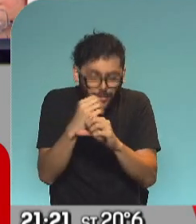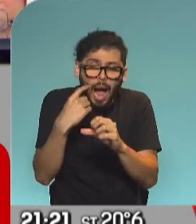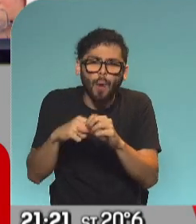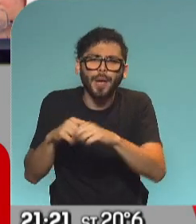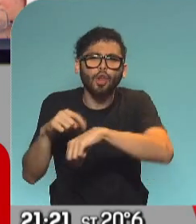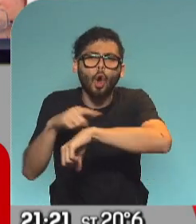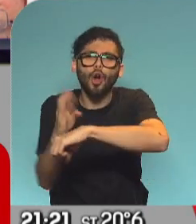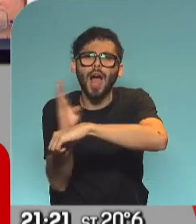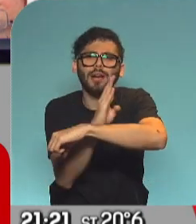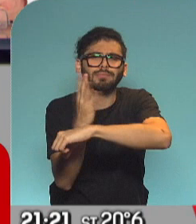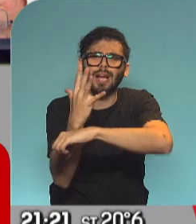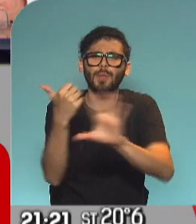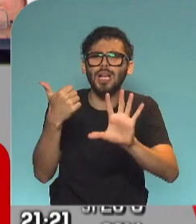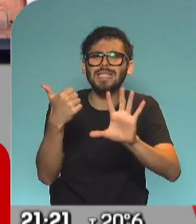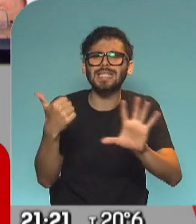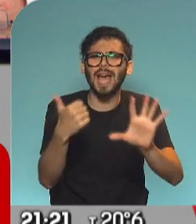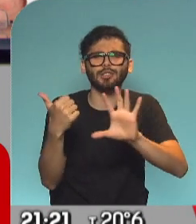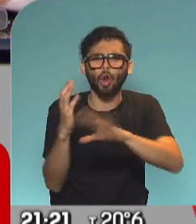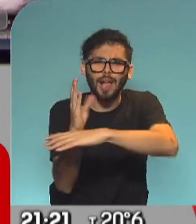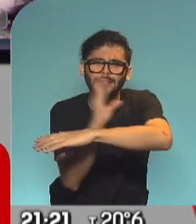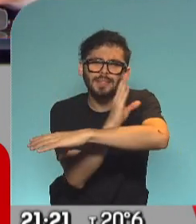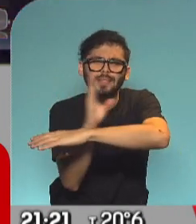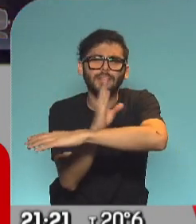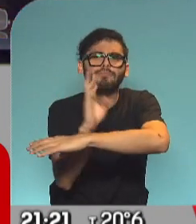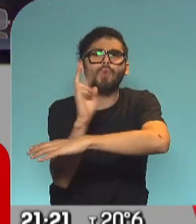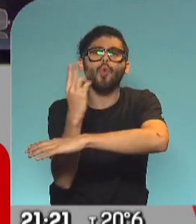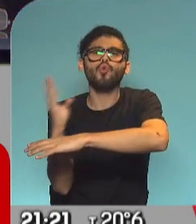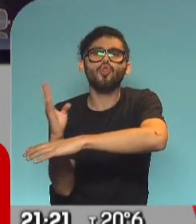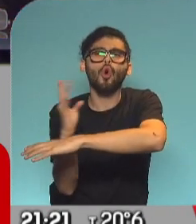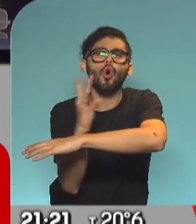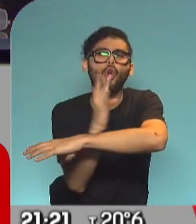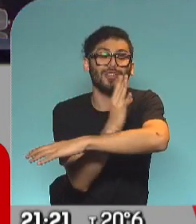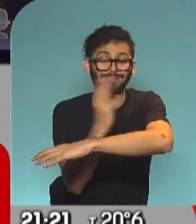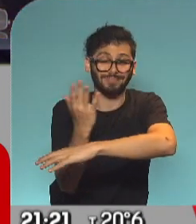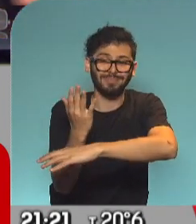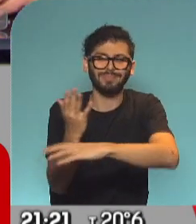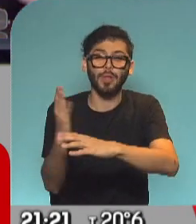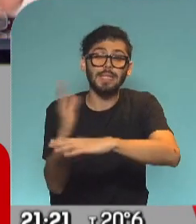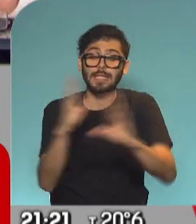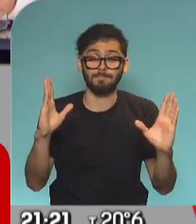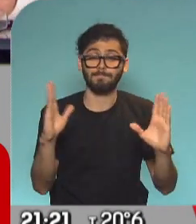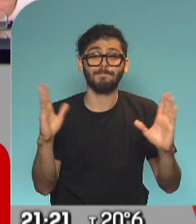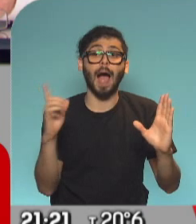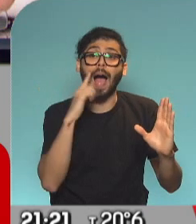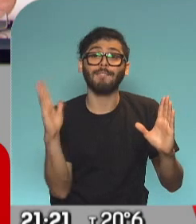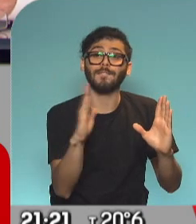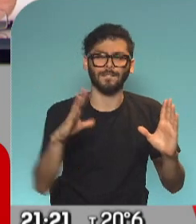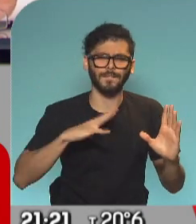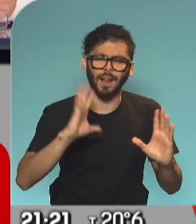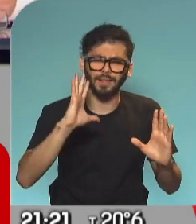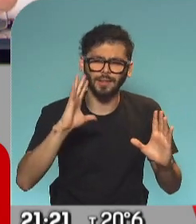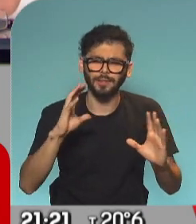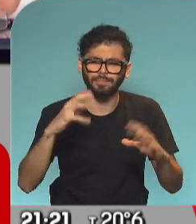de más o menos 6 horas en qué momento pudo haber muerto, es decir, que puede haber sido en cualquiera de estos momentos. La otra cuestión que pasó y que